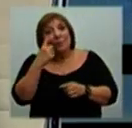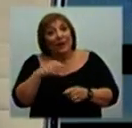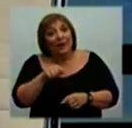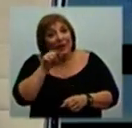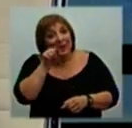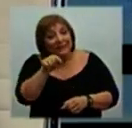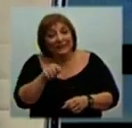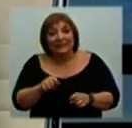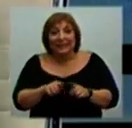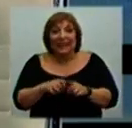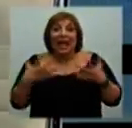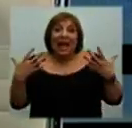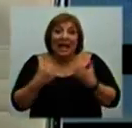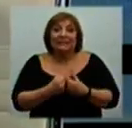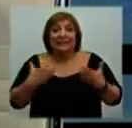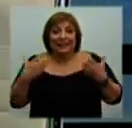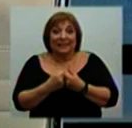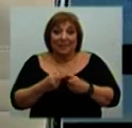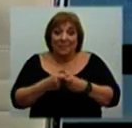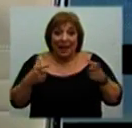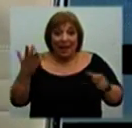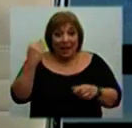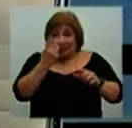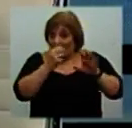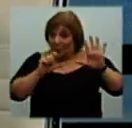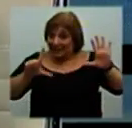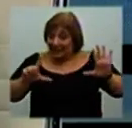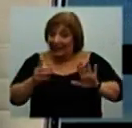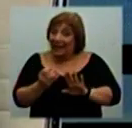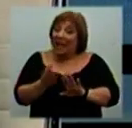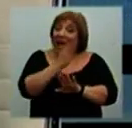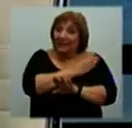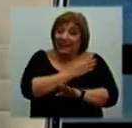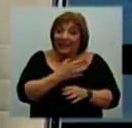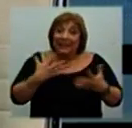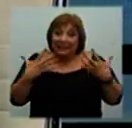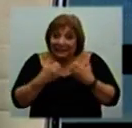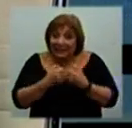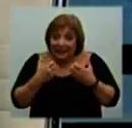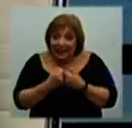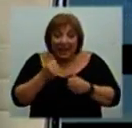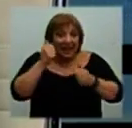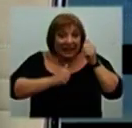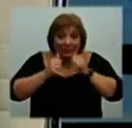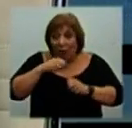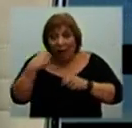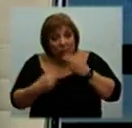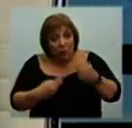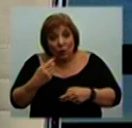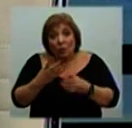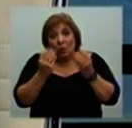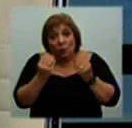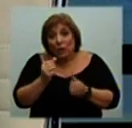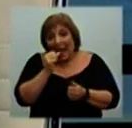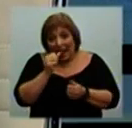en la siniestralidad Vial veníamos en el año 2007 y antes en siniestro de tránsito con lesionados con presencia